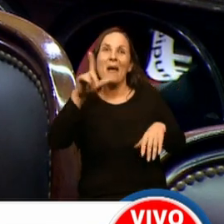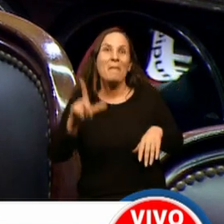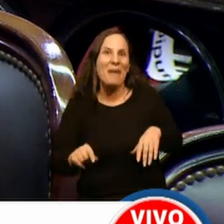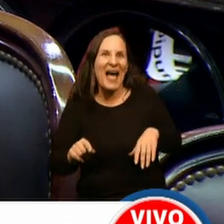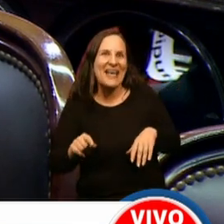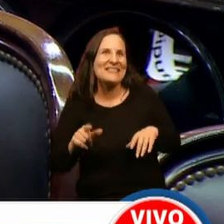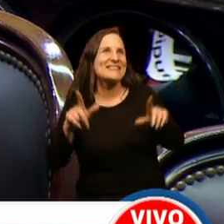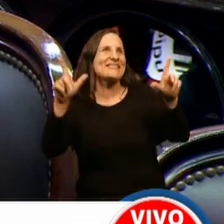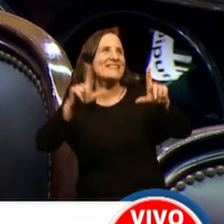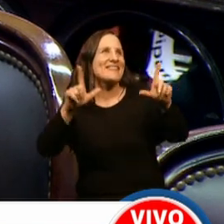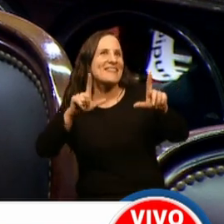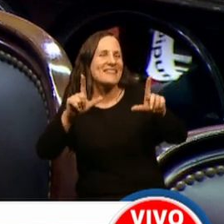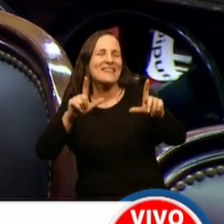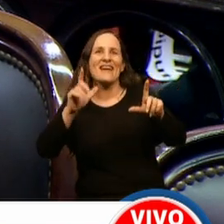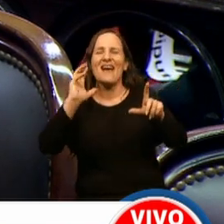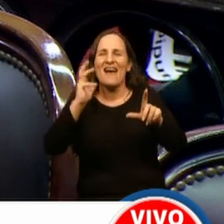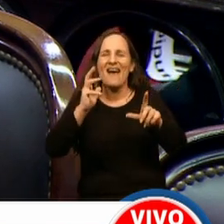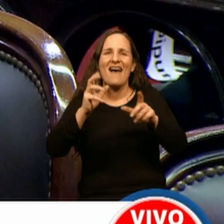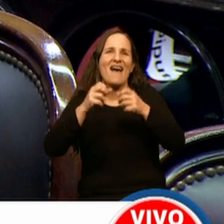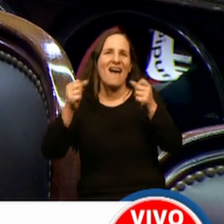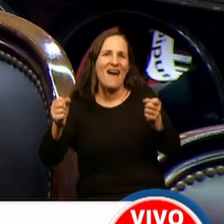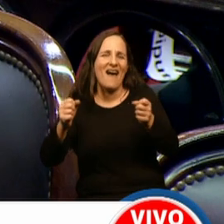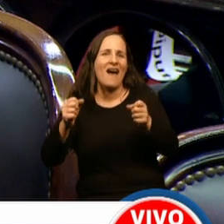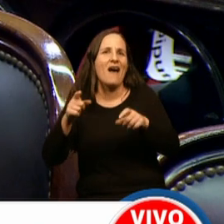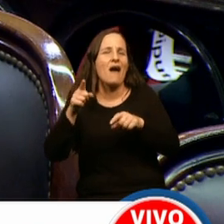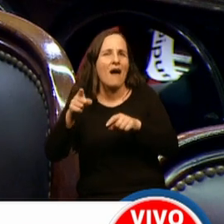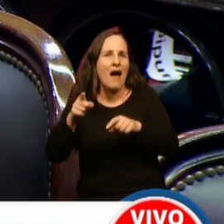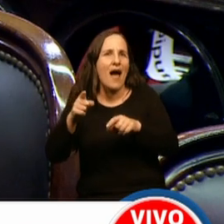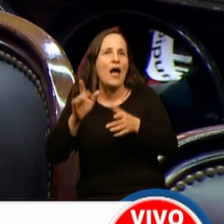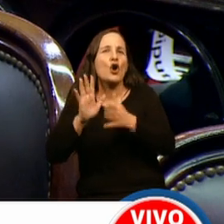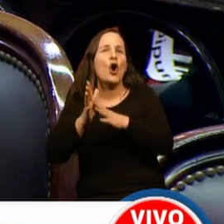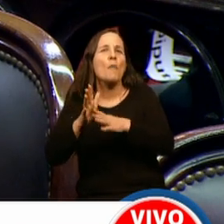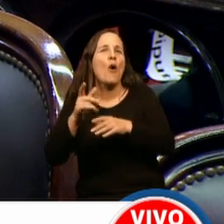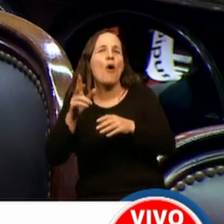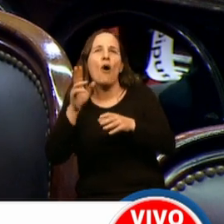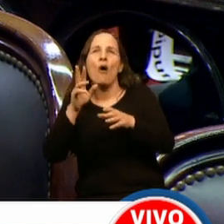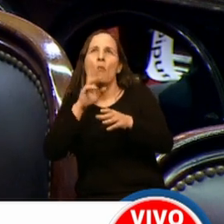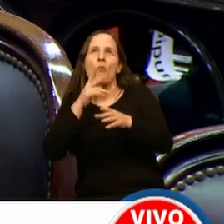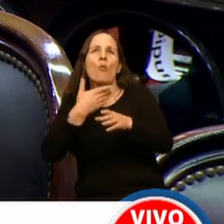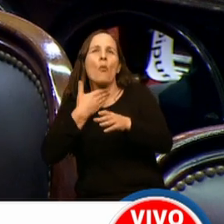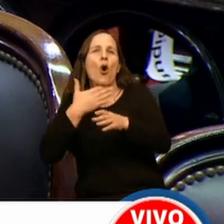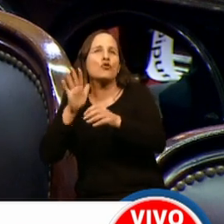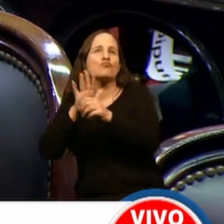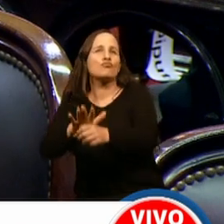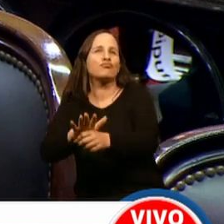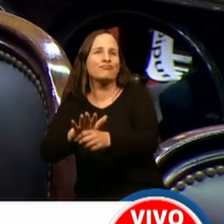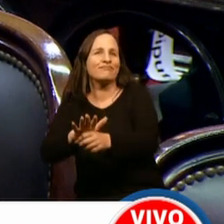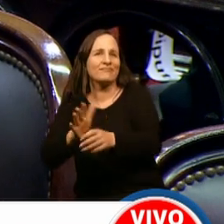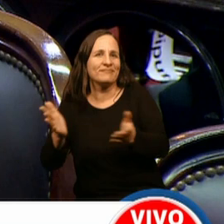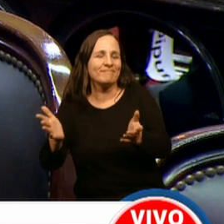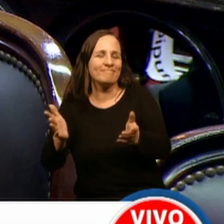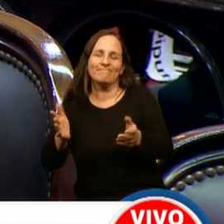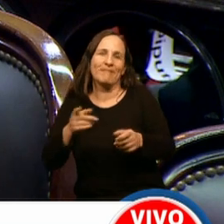medios de comunicación invisibilizan la voz de gran parte de su población en este caso de las